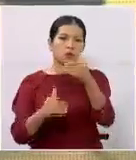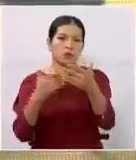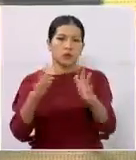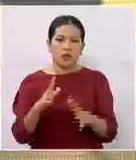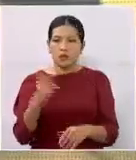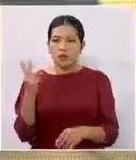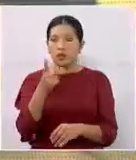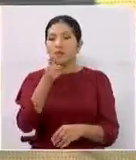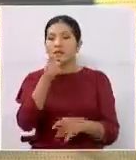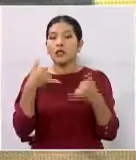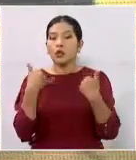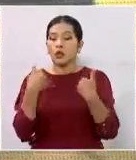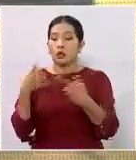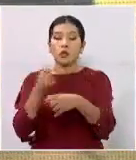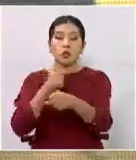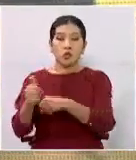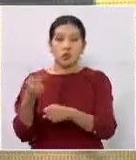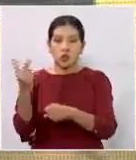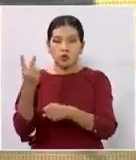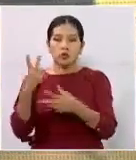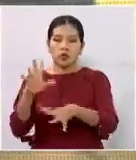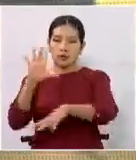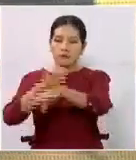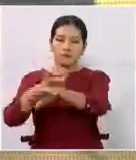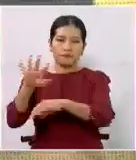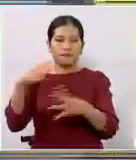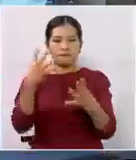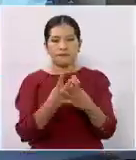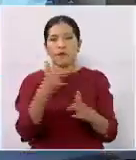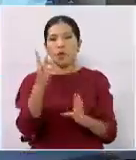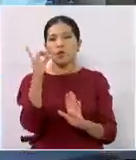Los menores, agresores, fueron arrestados durante 8 horas.